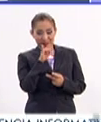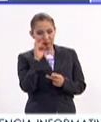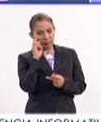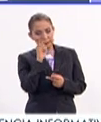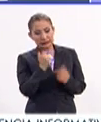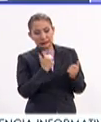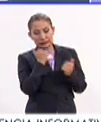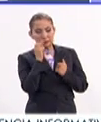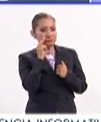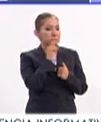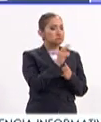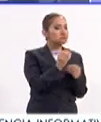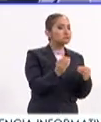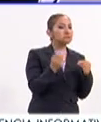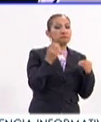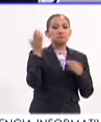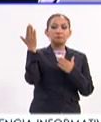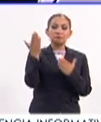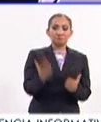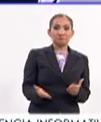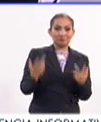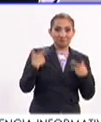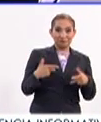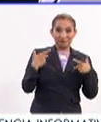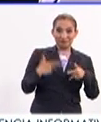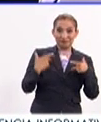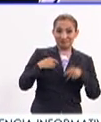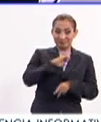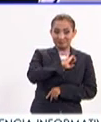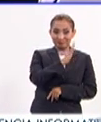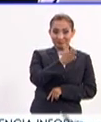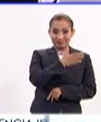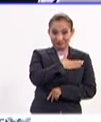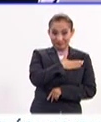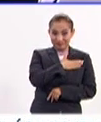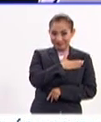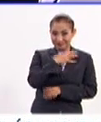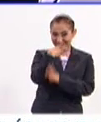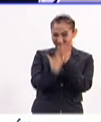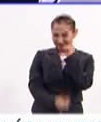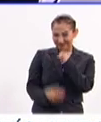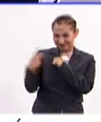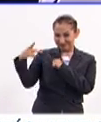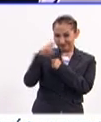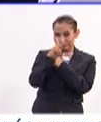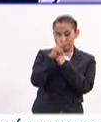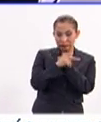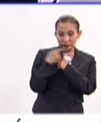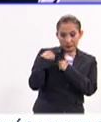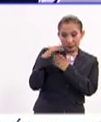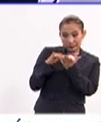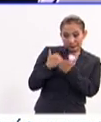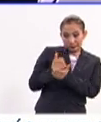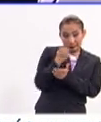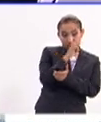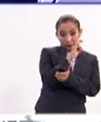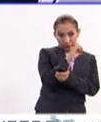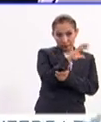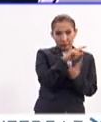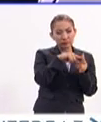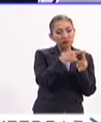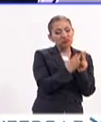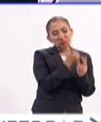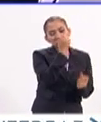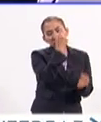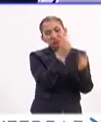va a aprovechar también muchísimo la llegada de los republicanos españoles para que el Fondo de Cultura Económica, que empezó